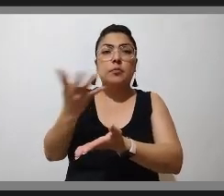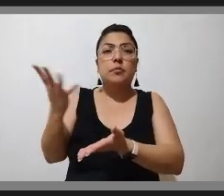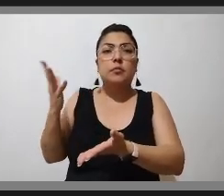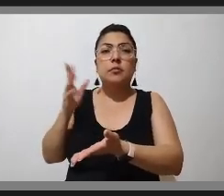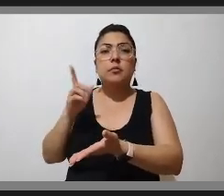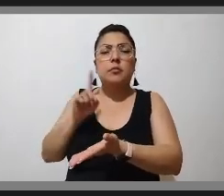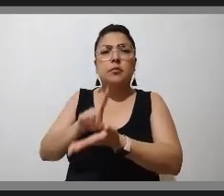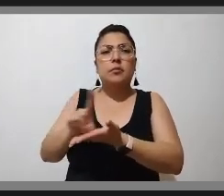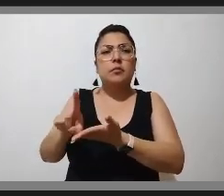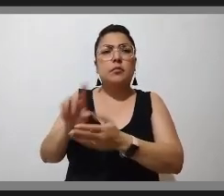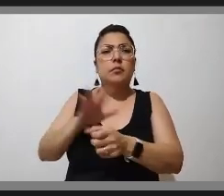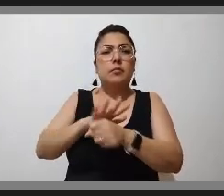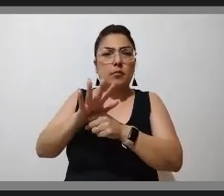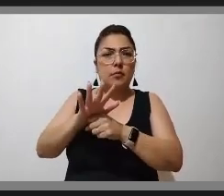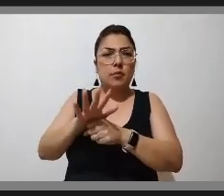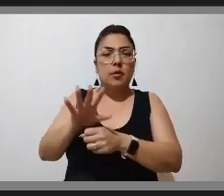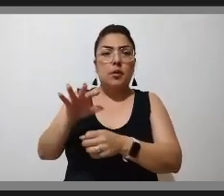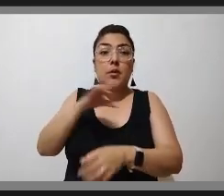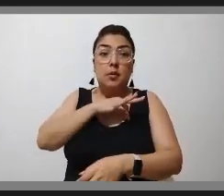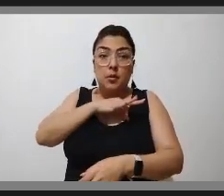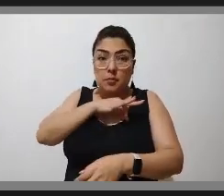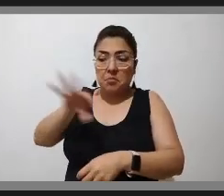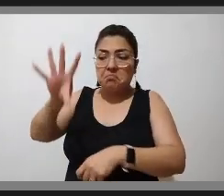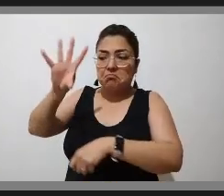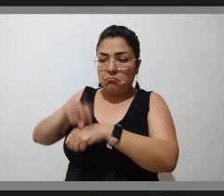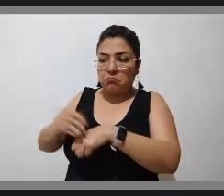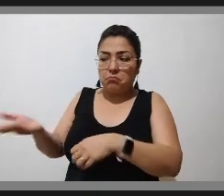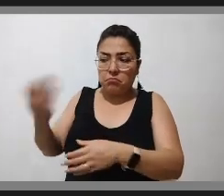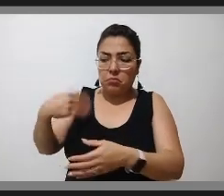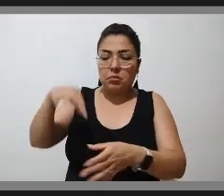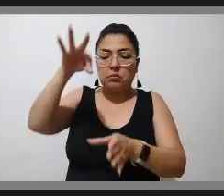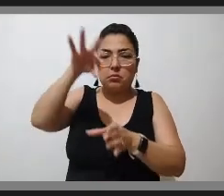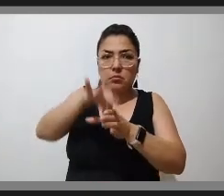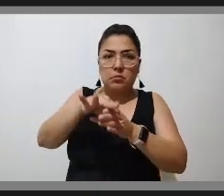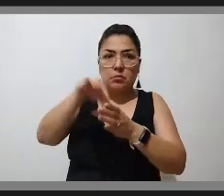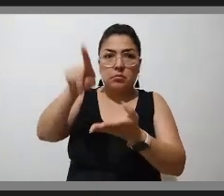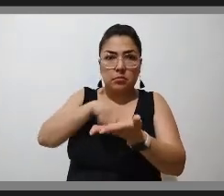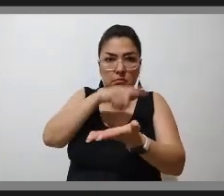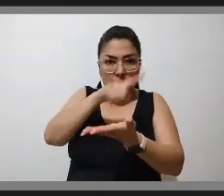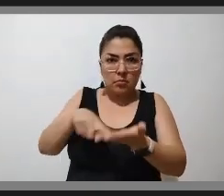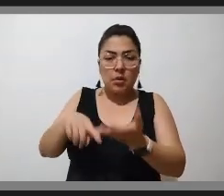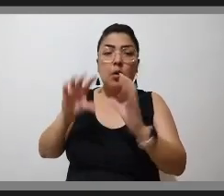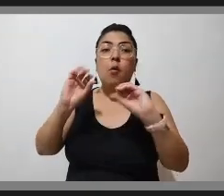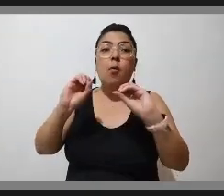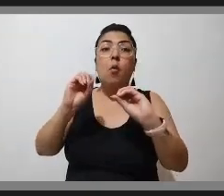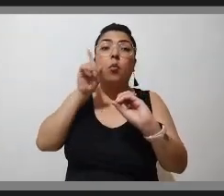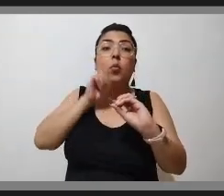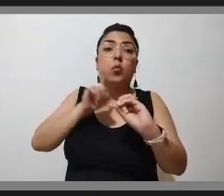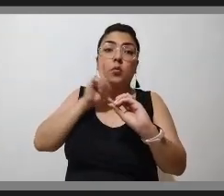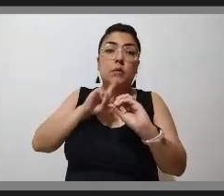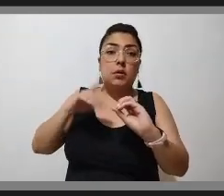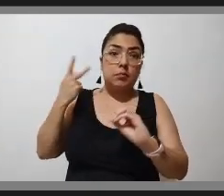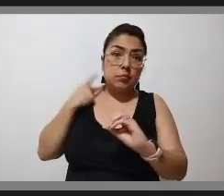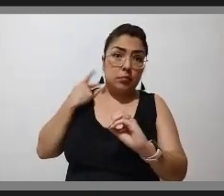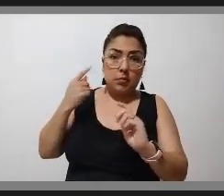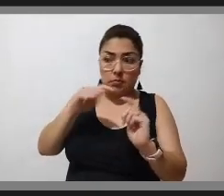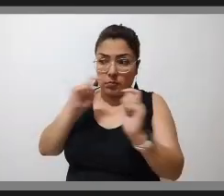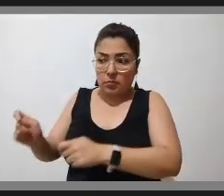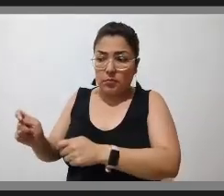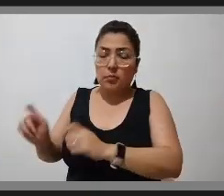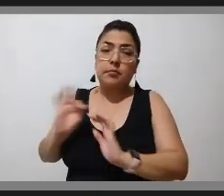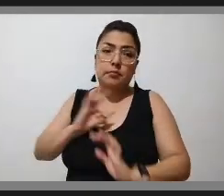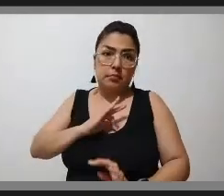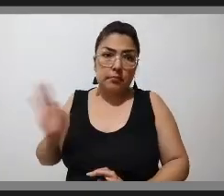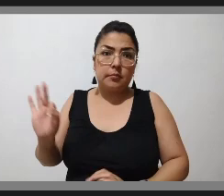fue hace nada. Y realmente la deuda es histórica. ¿Por qué? Porque las mujeres siempre estuvieron ahí.